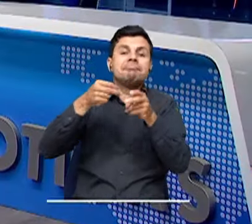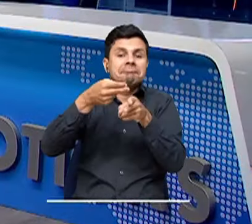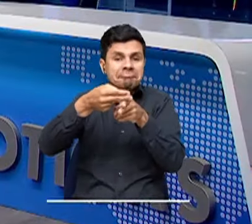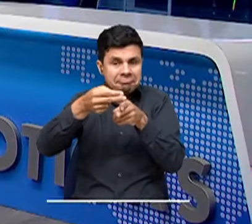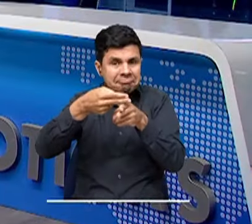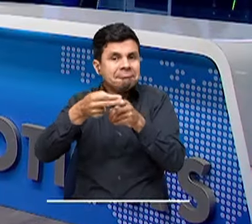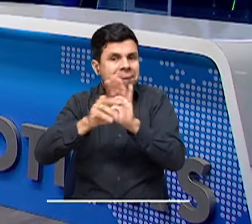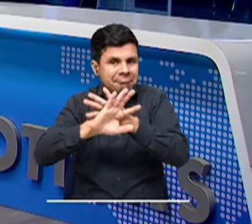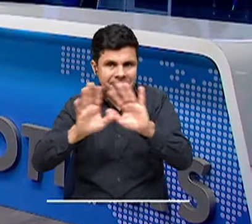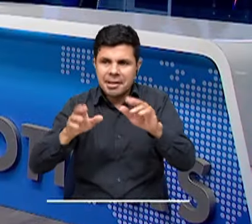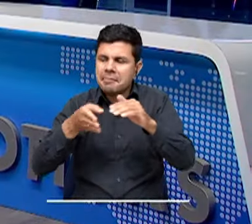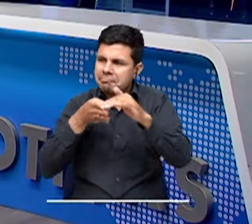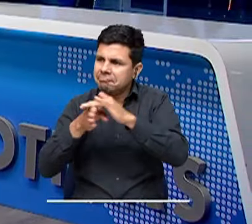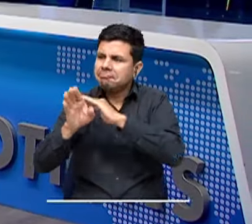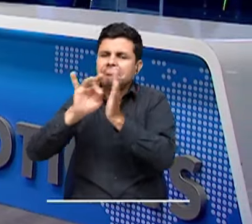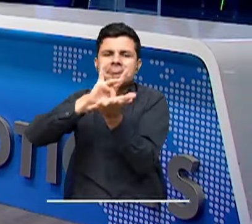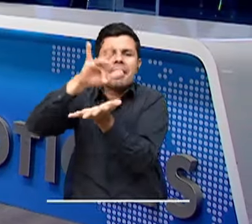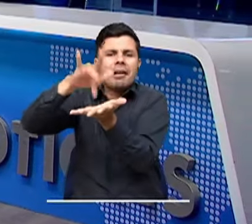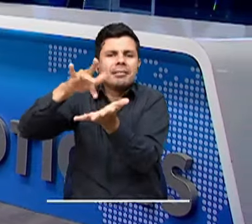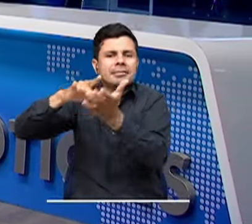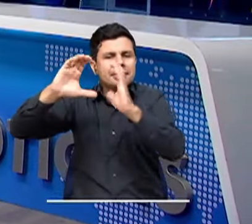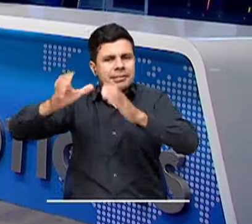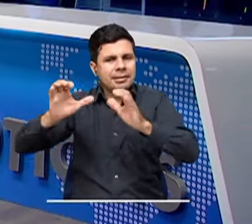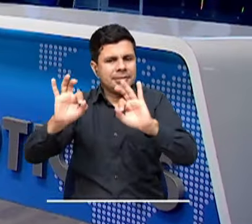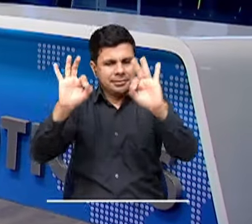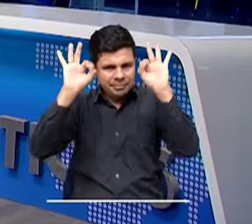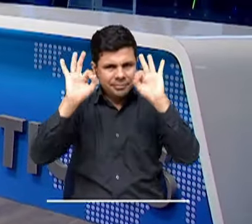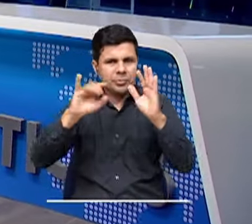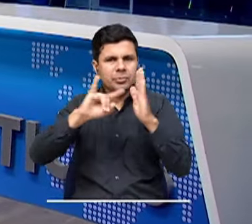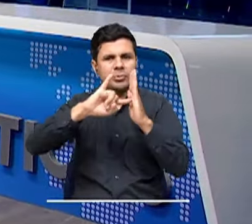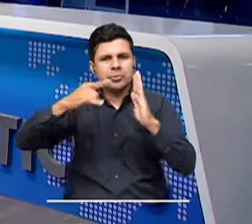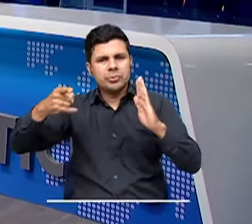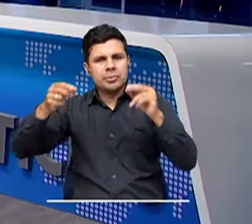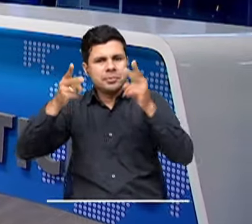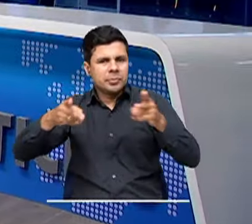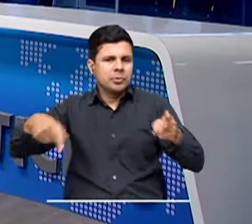que empiece a funcionar las unidades tecnológicas de Santander para los jóvenes de la ciudad.